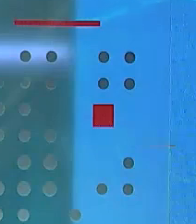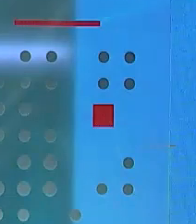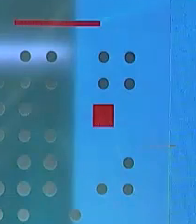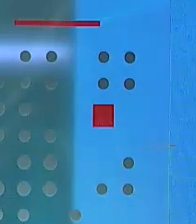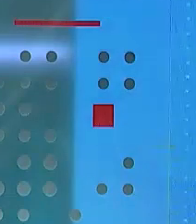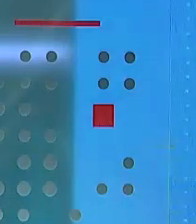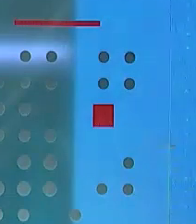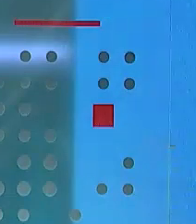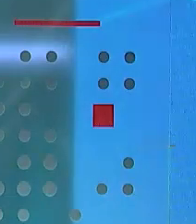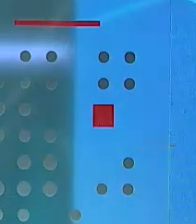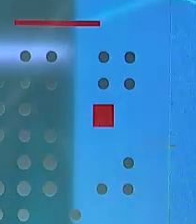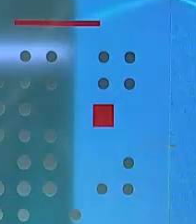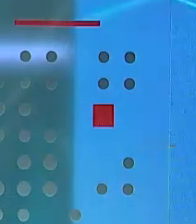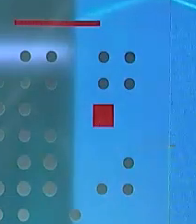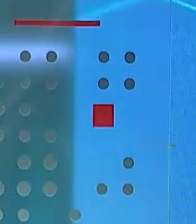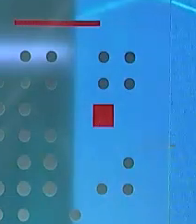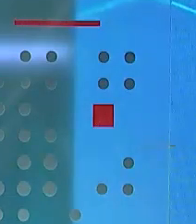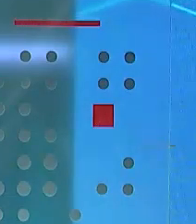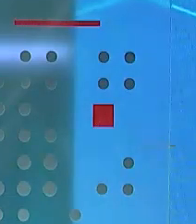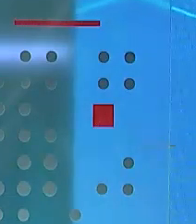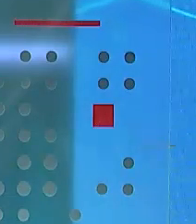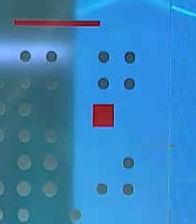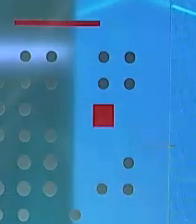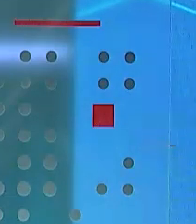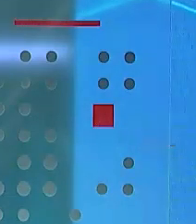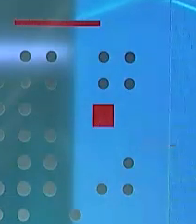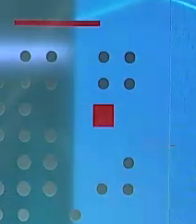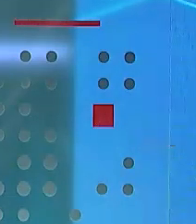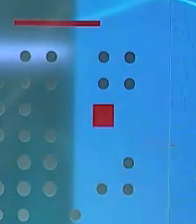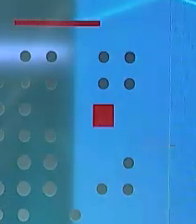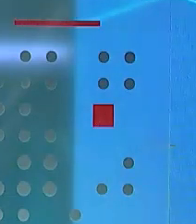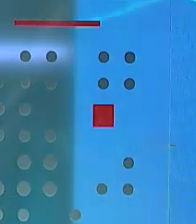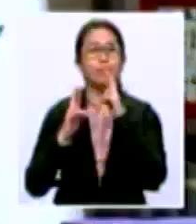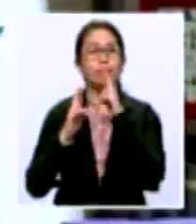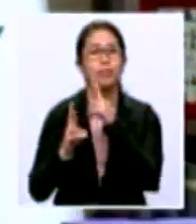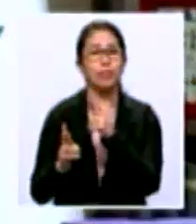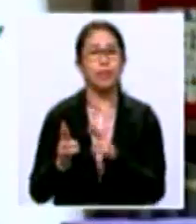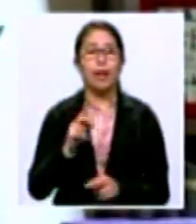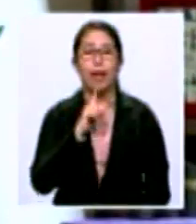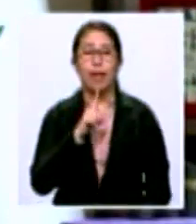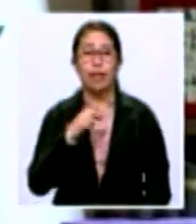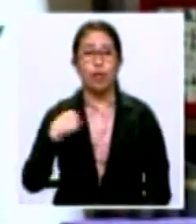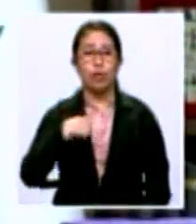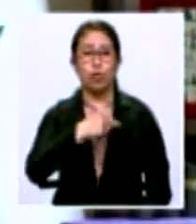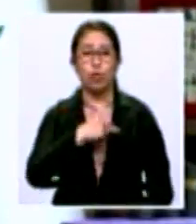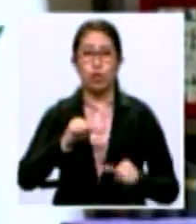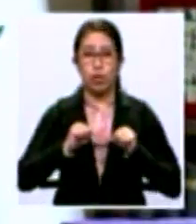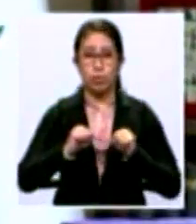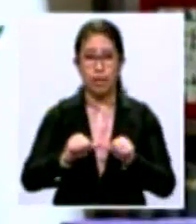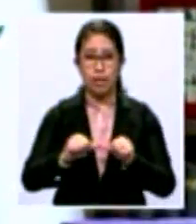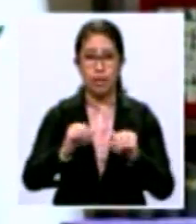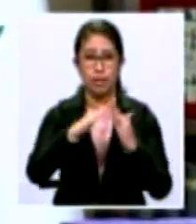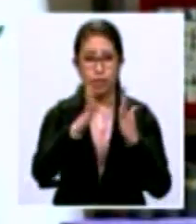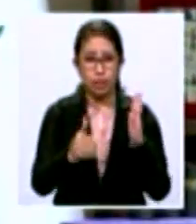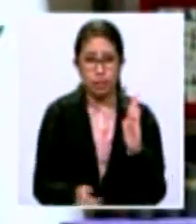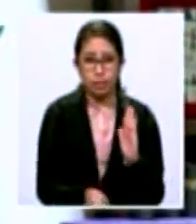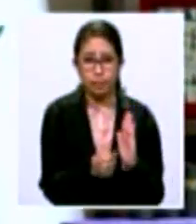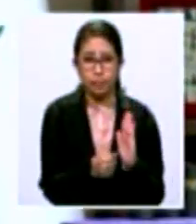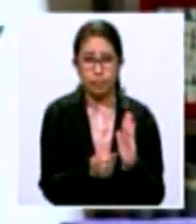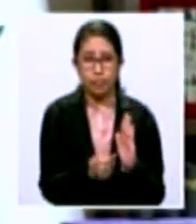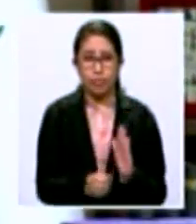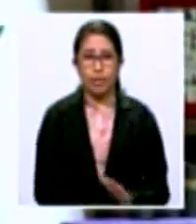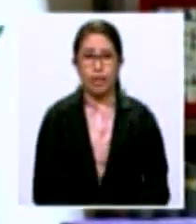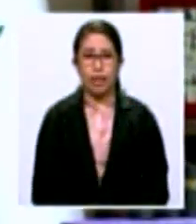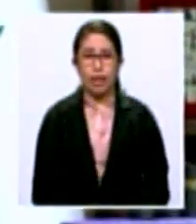de mayo, como la suspensión de clases y la suspensión de los eventos públicos. Mantendremos la actual cuarentena en